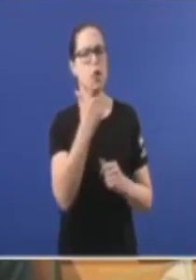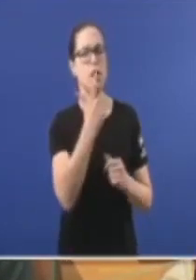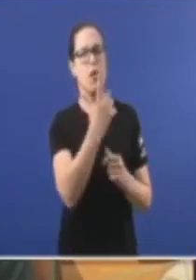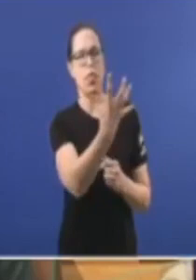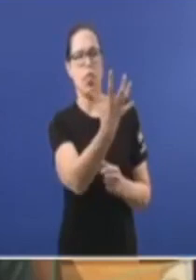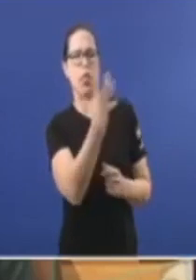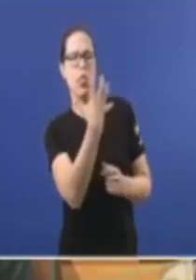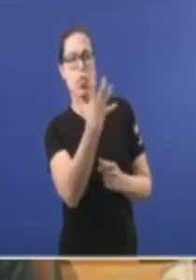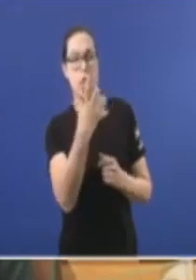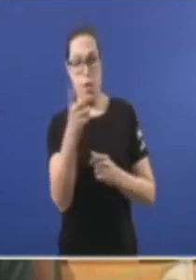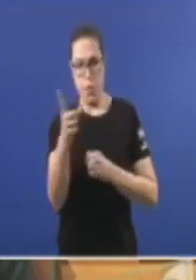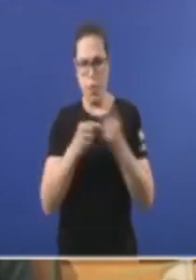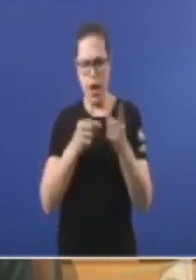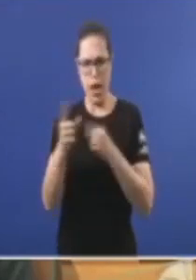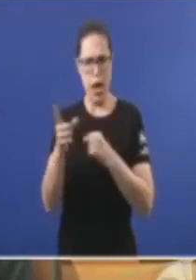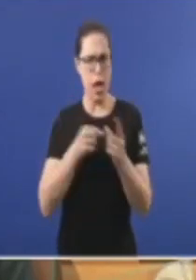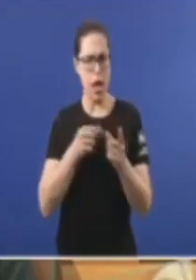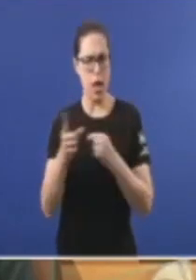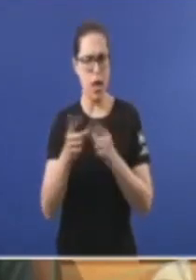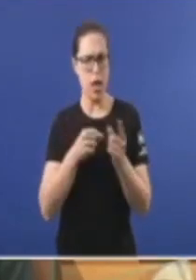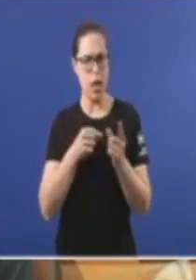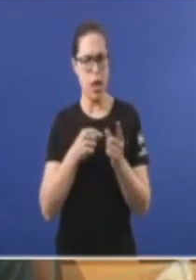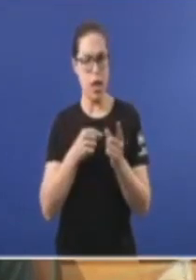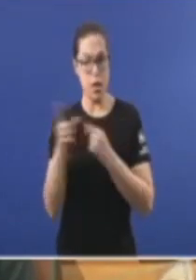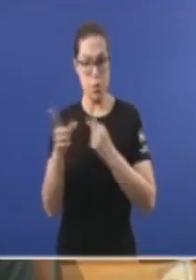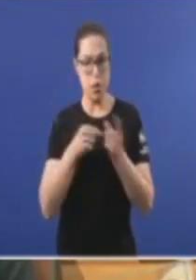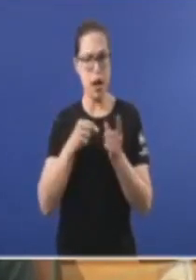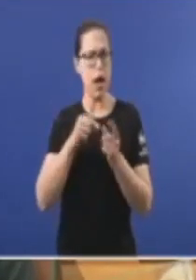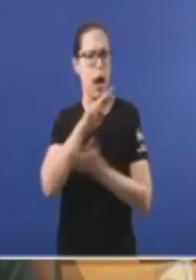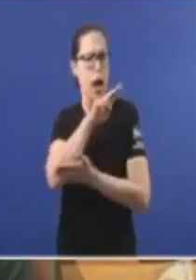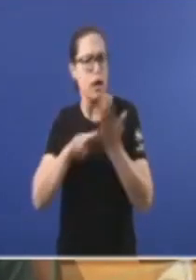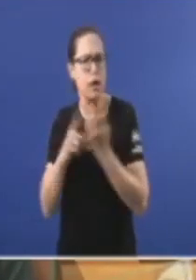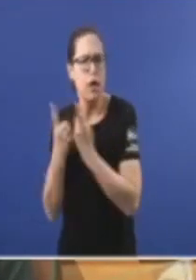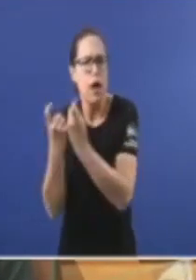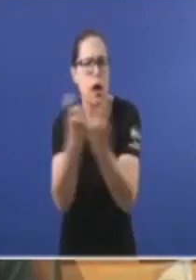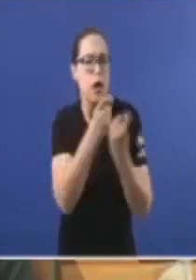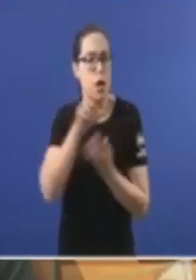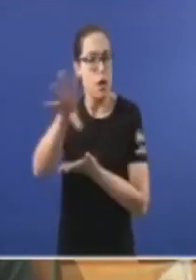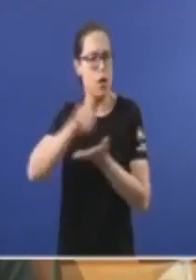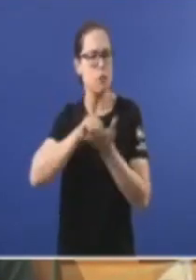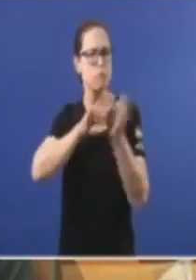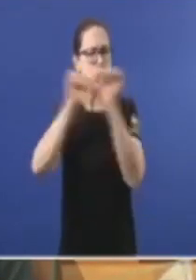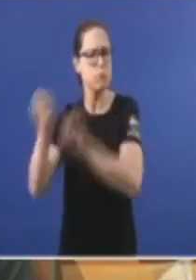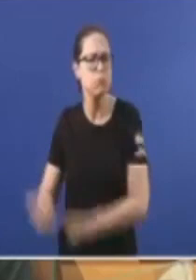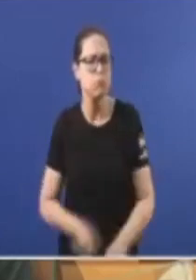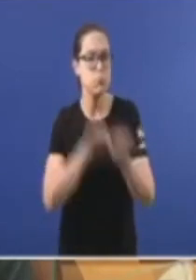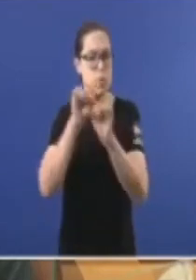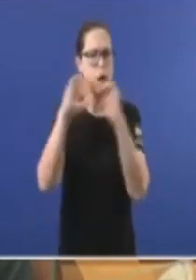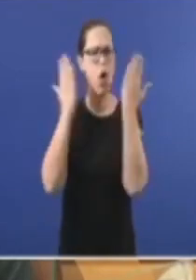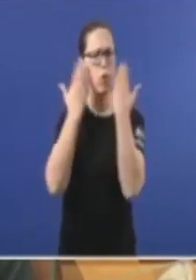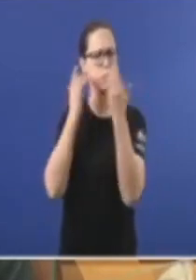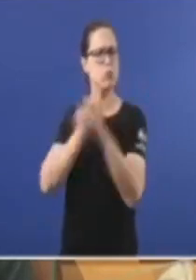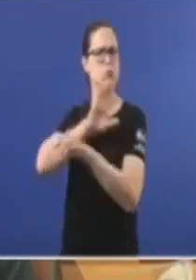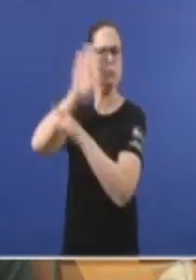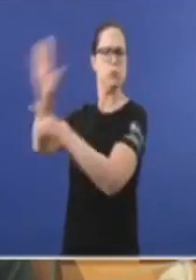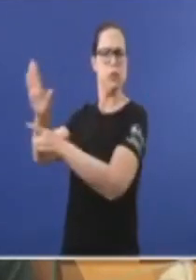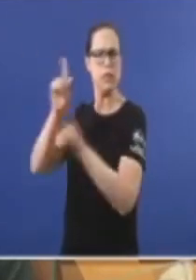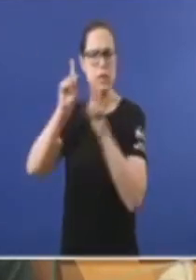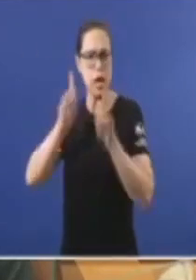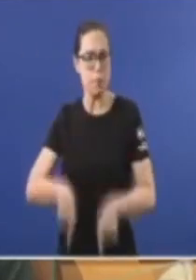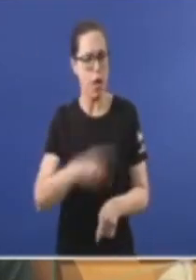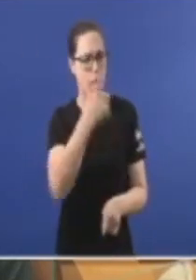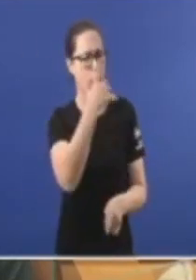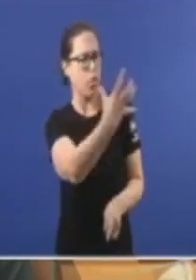criticar o BNG por defender os intereses deste país en todas as institucións e tamén no Congreso dos Deputados. Porque, miren,